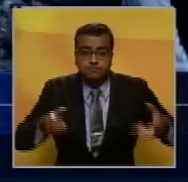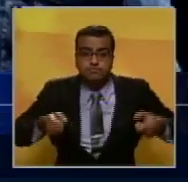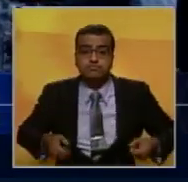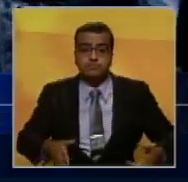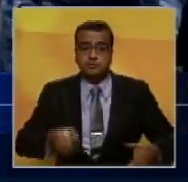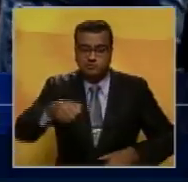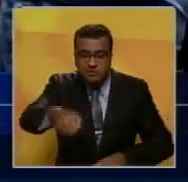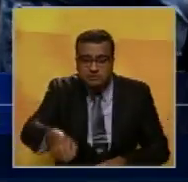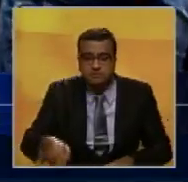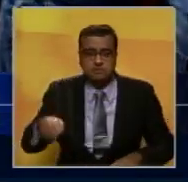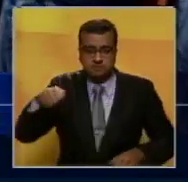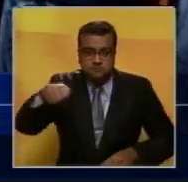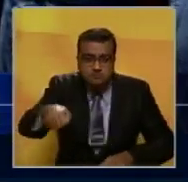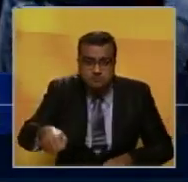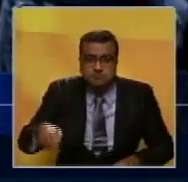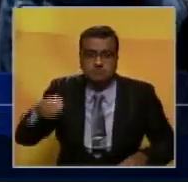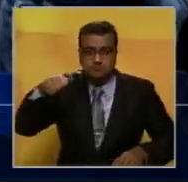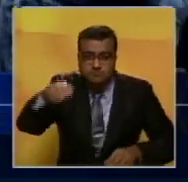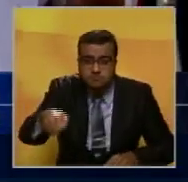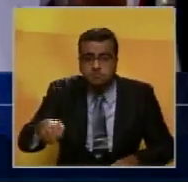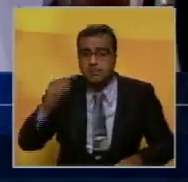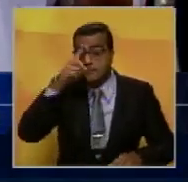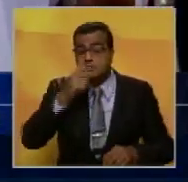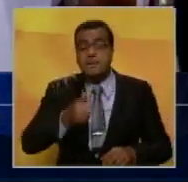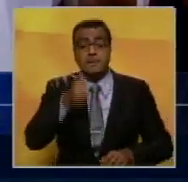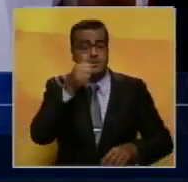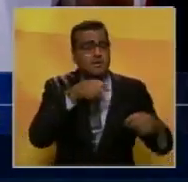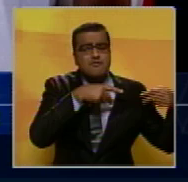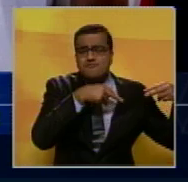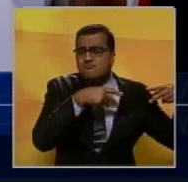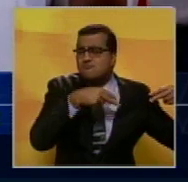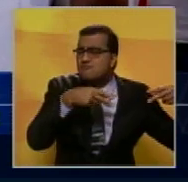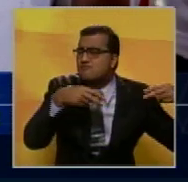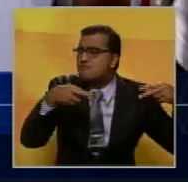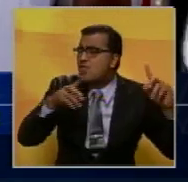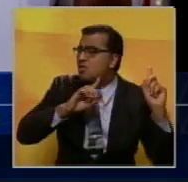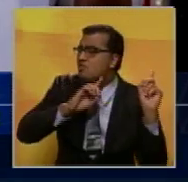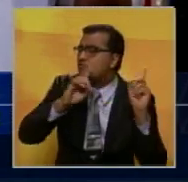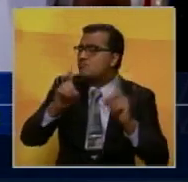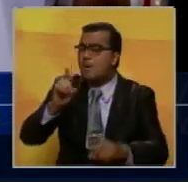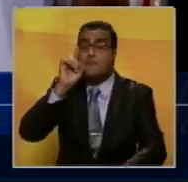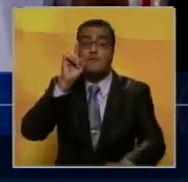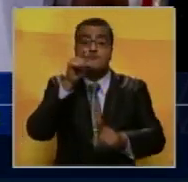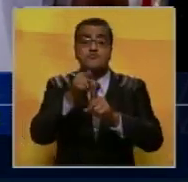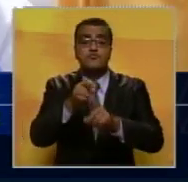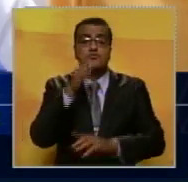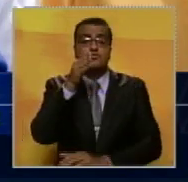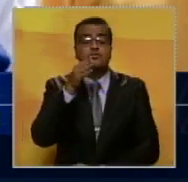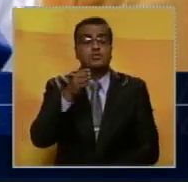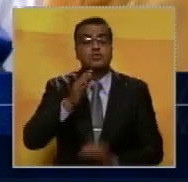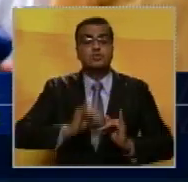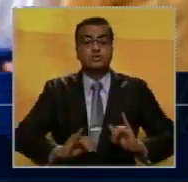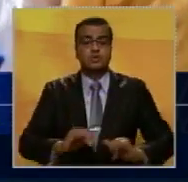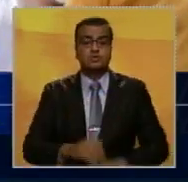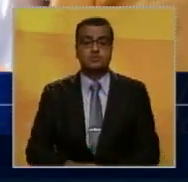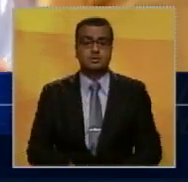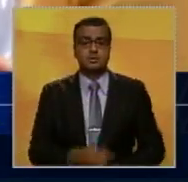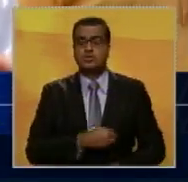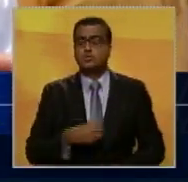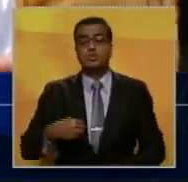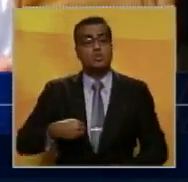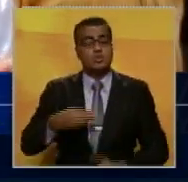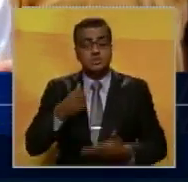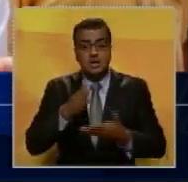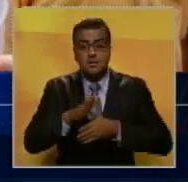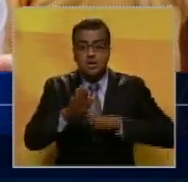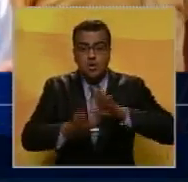o apoyados en un bastón, los abuelos recorrieron toda la ruta por el futuro de sus hijos. Si nosotros no le seguimos